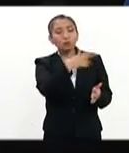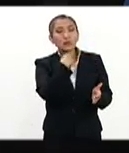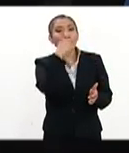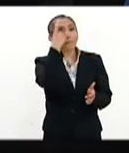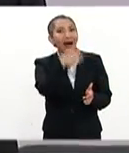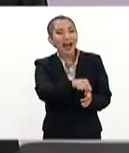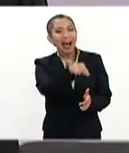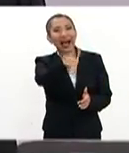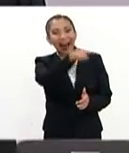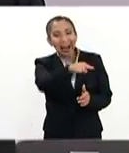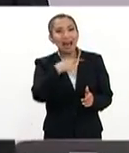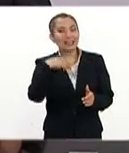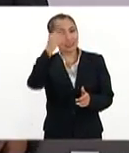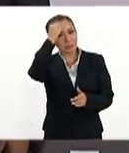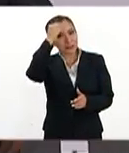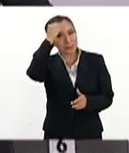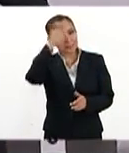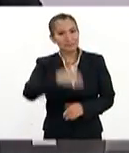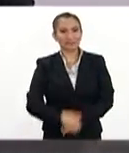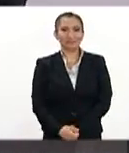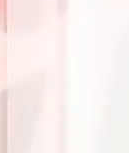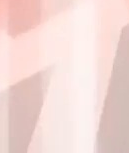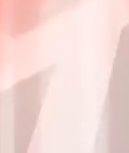pasará a formar parte del Bosque de Chapultepec.